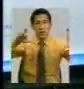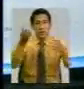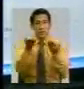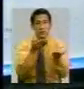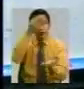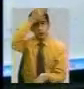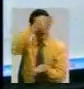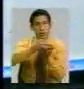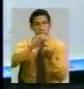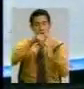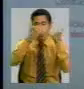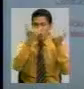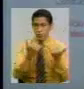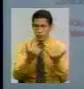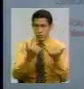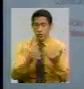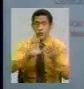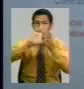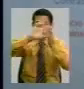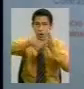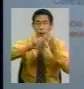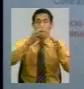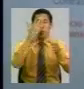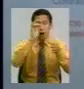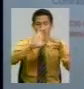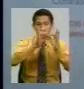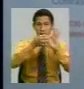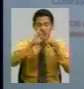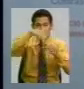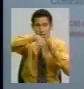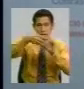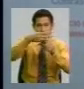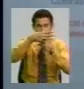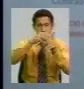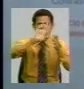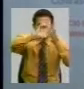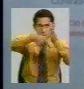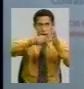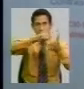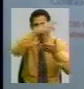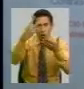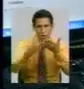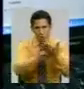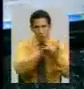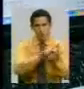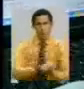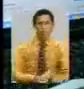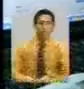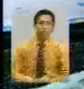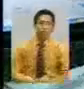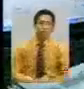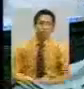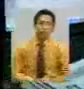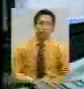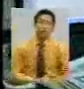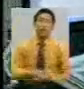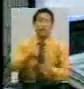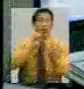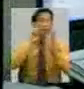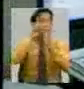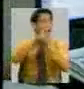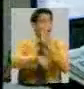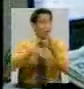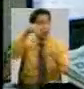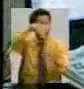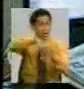no está disponible en este momento por mantenimiento, intente más tarde, por favor. Son las denuncias que llegan